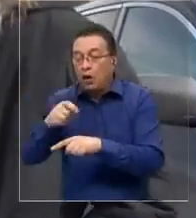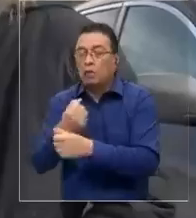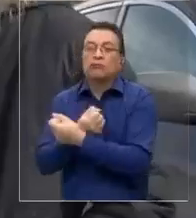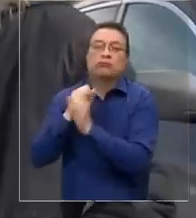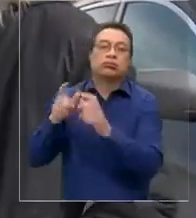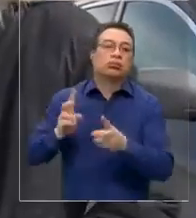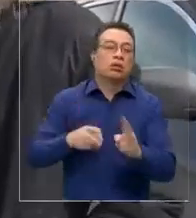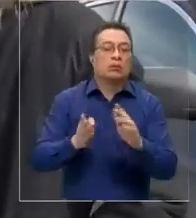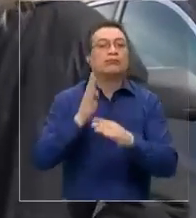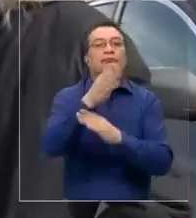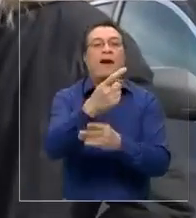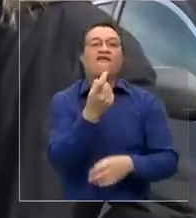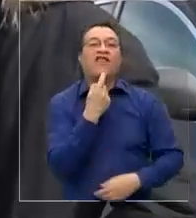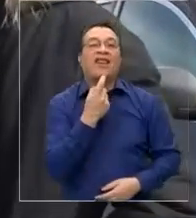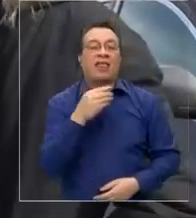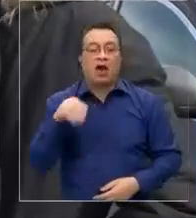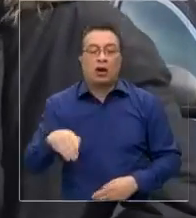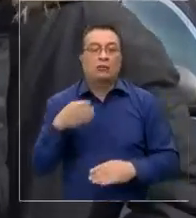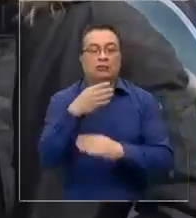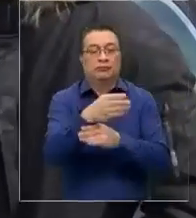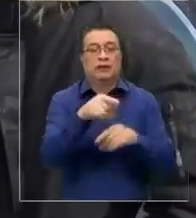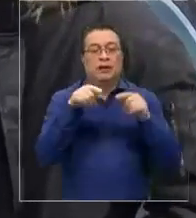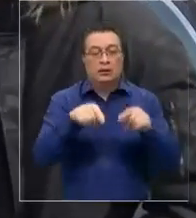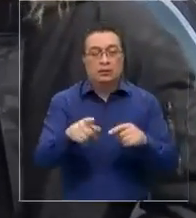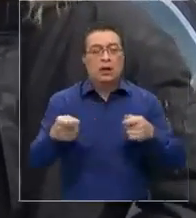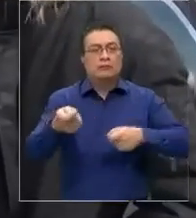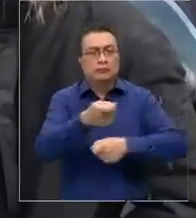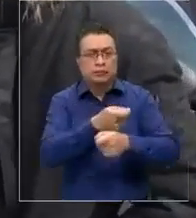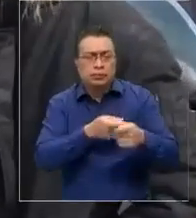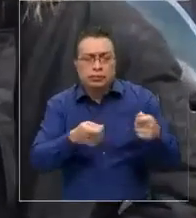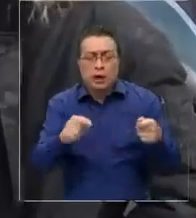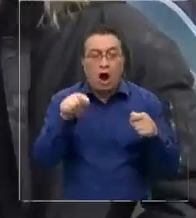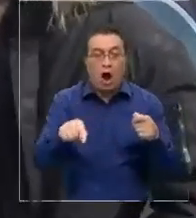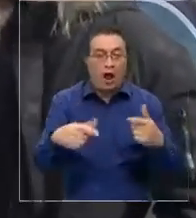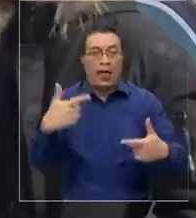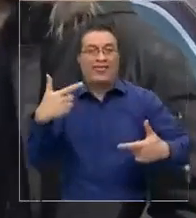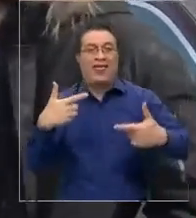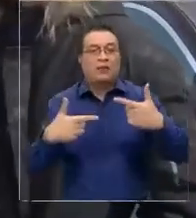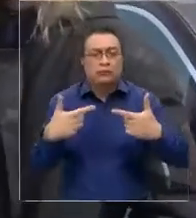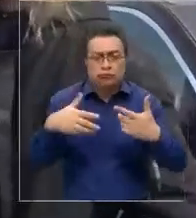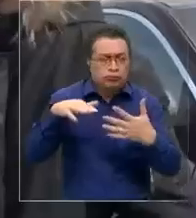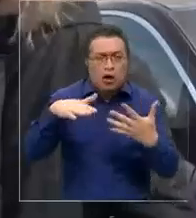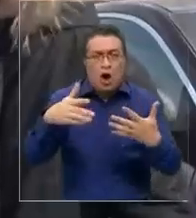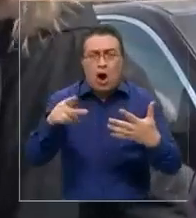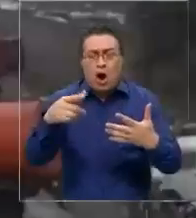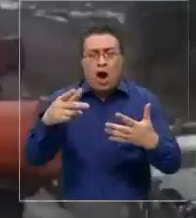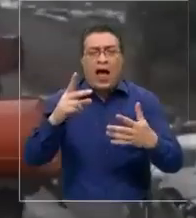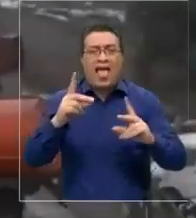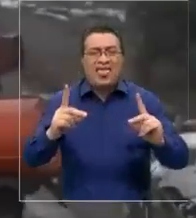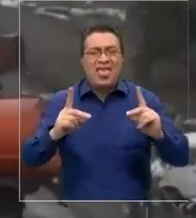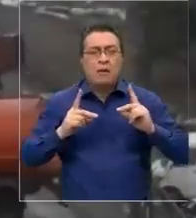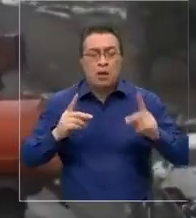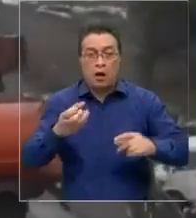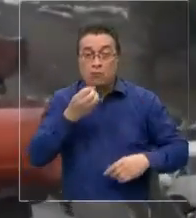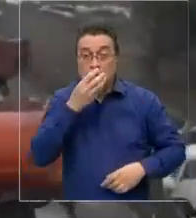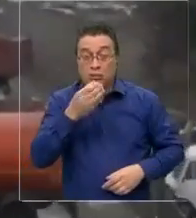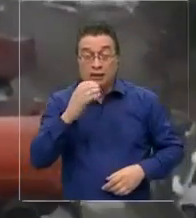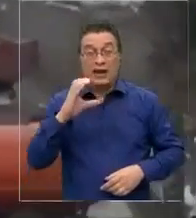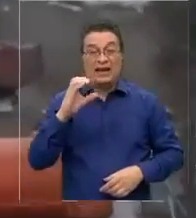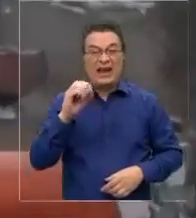mientras esto ocurre en el lado humano de la crisis, también están las negociaciones, el ajedrez diplomático. Hoy hubo declaraciones muy fuertes